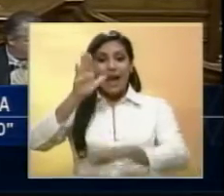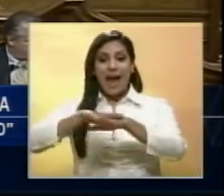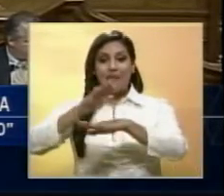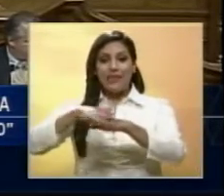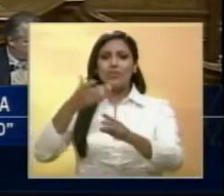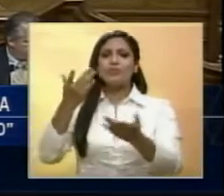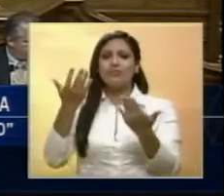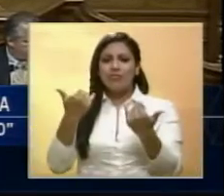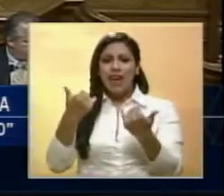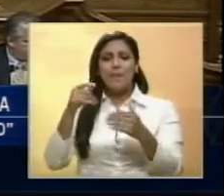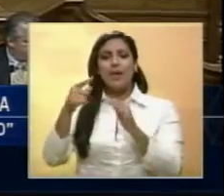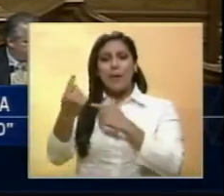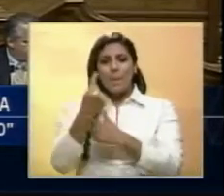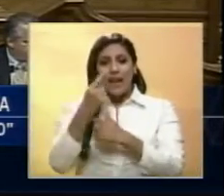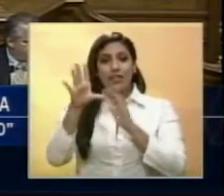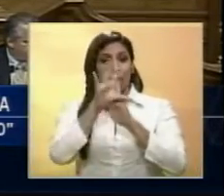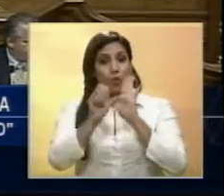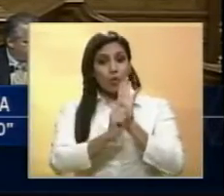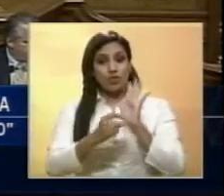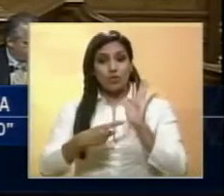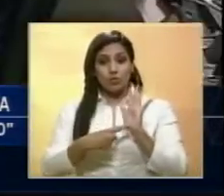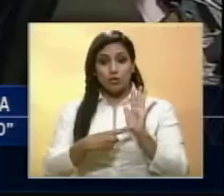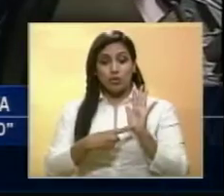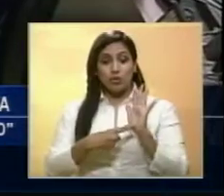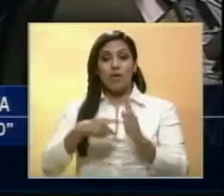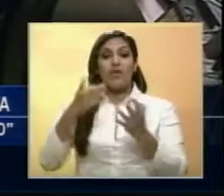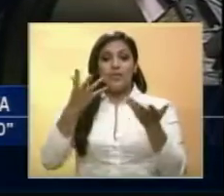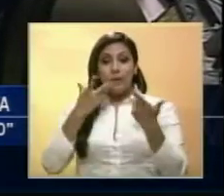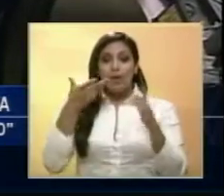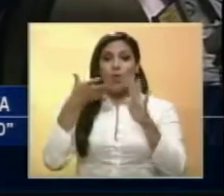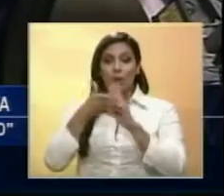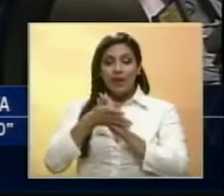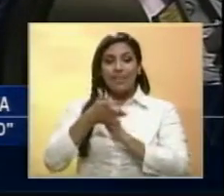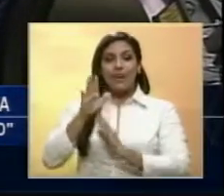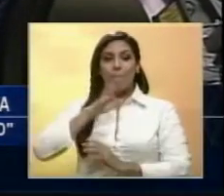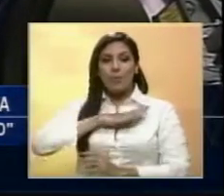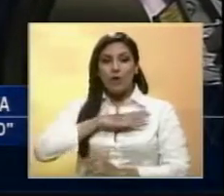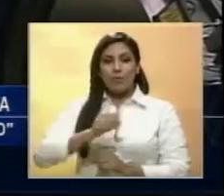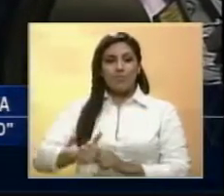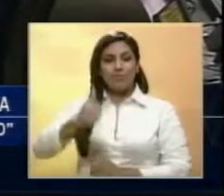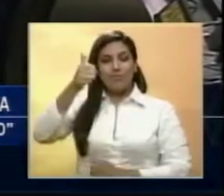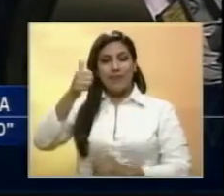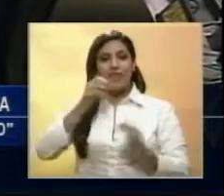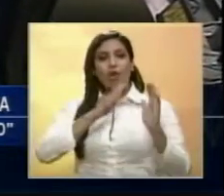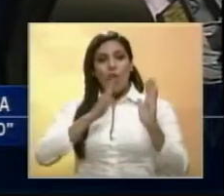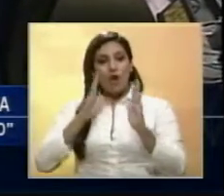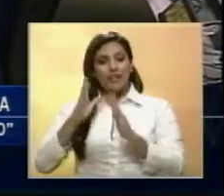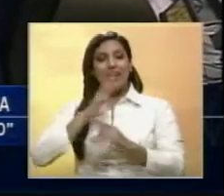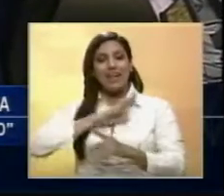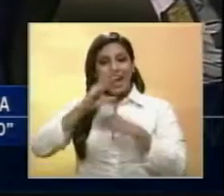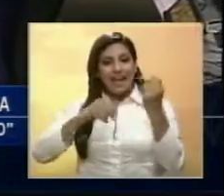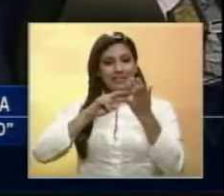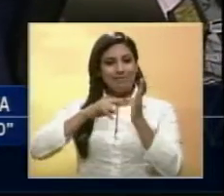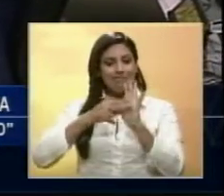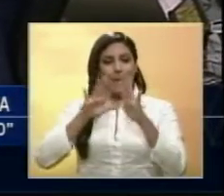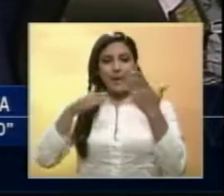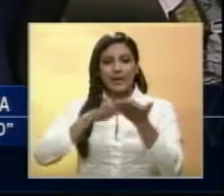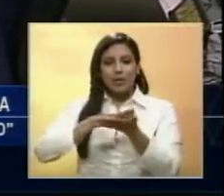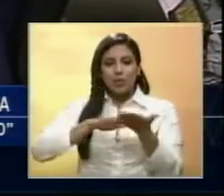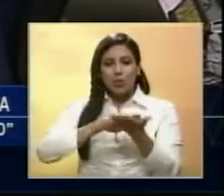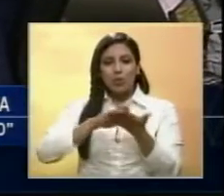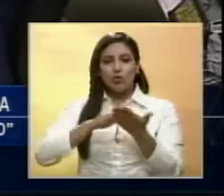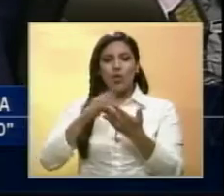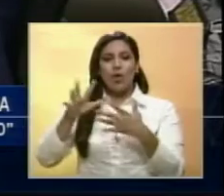solicitó cumplir con el mandato constitucional. Señaló que a través del máximo organismo se pueden crear estrategias para solventar